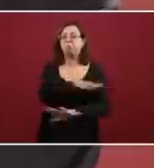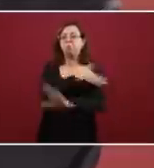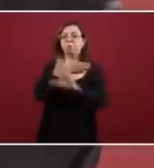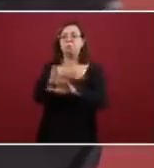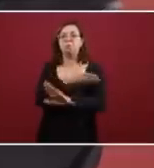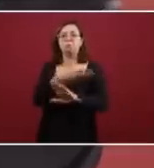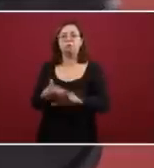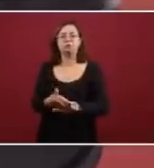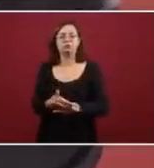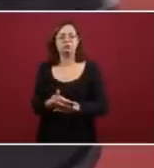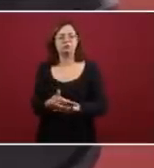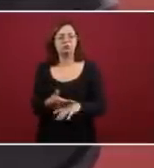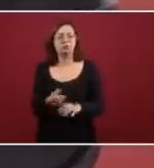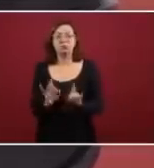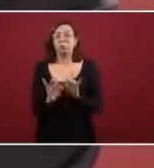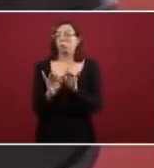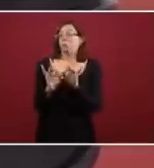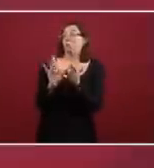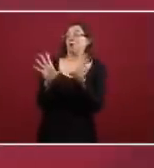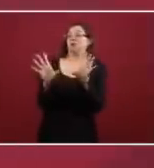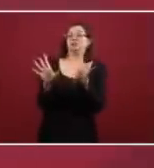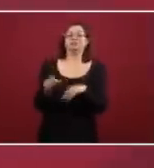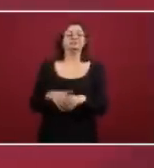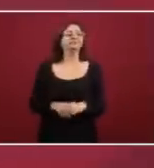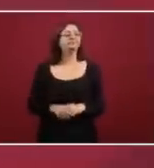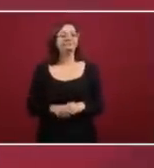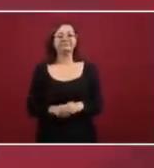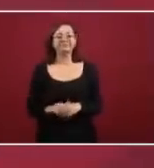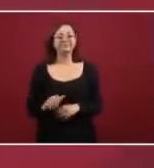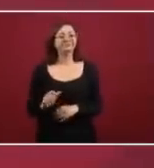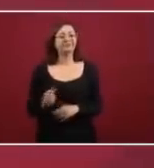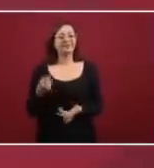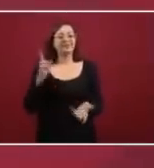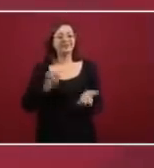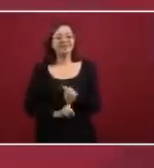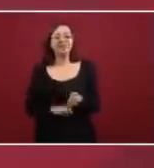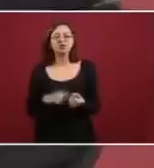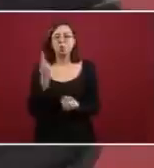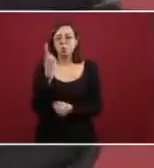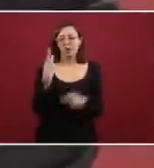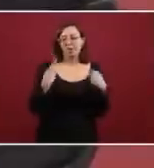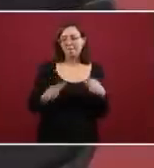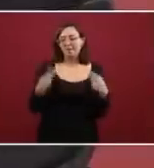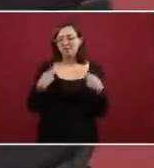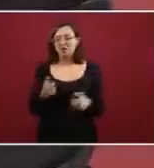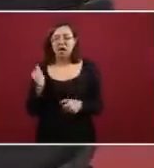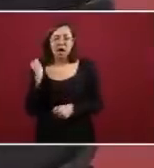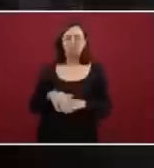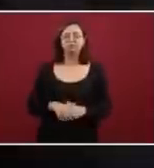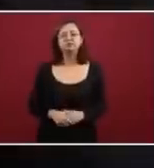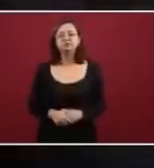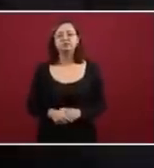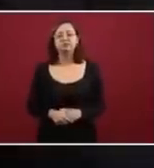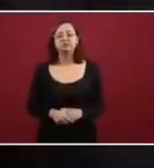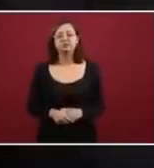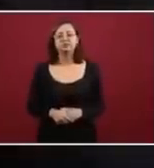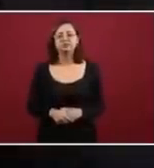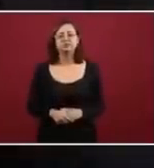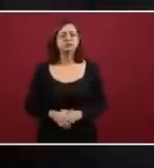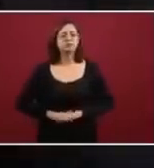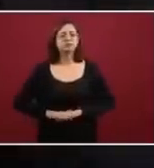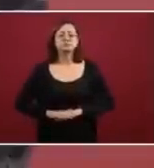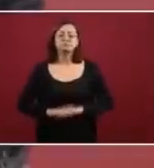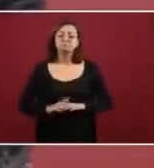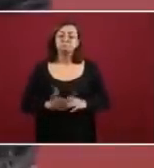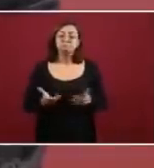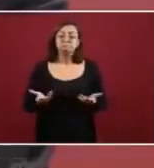es espontáneo. Ahí hay alguien que está meciendo la cuna. Ya nada más es